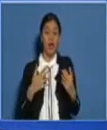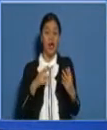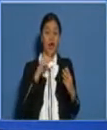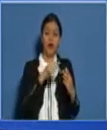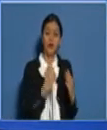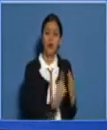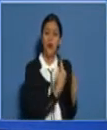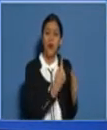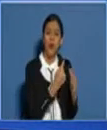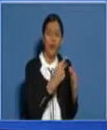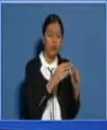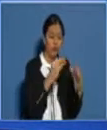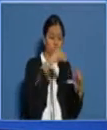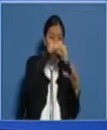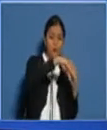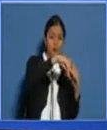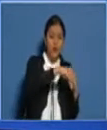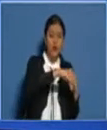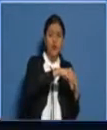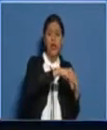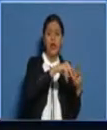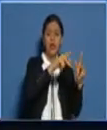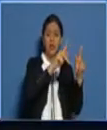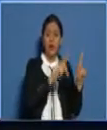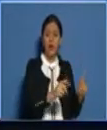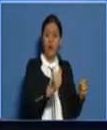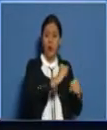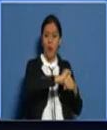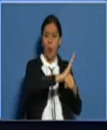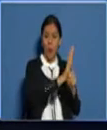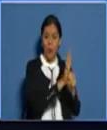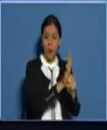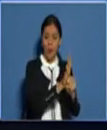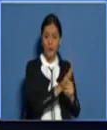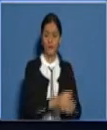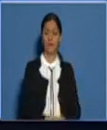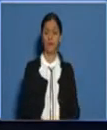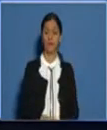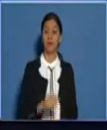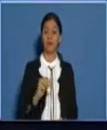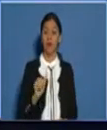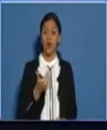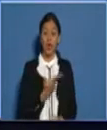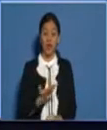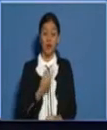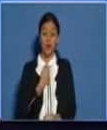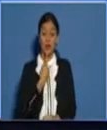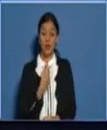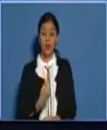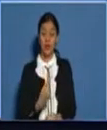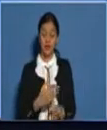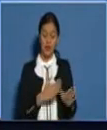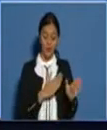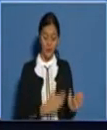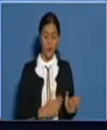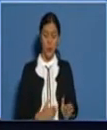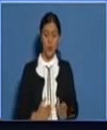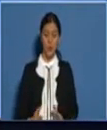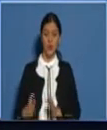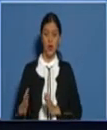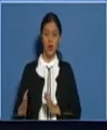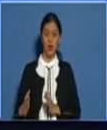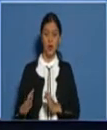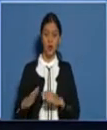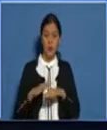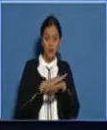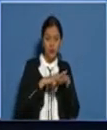solamente para pacientes con coronavirus. Otro de los puntos que queremos compartir es el proceso de